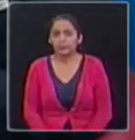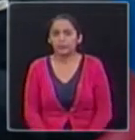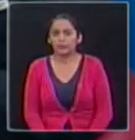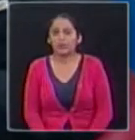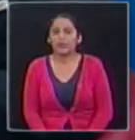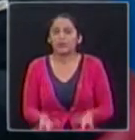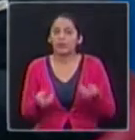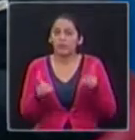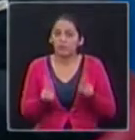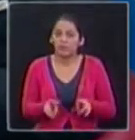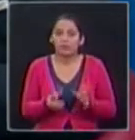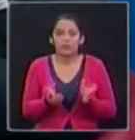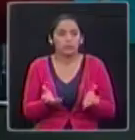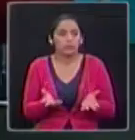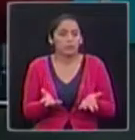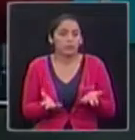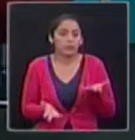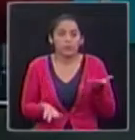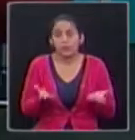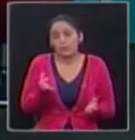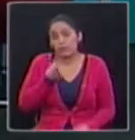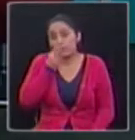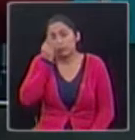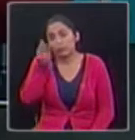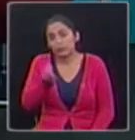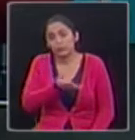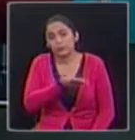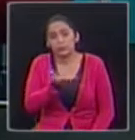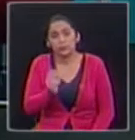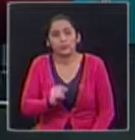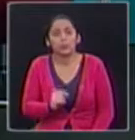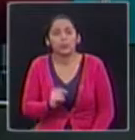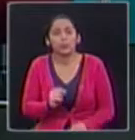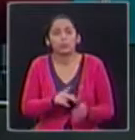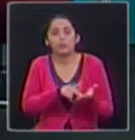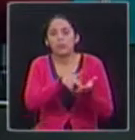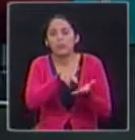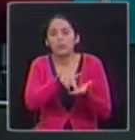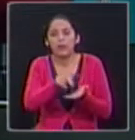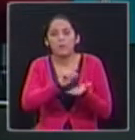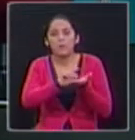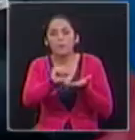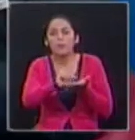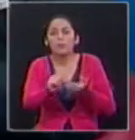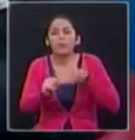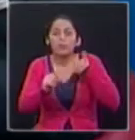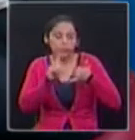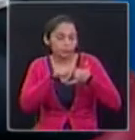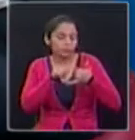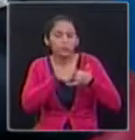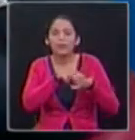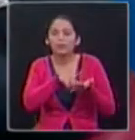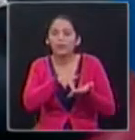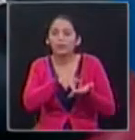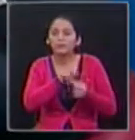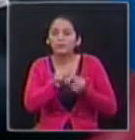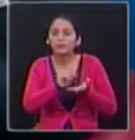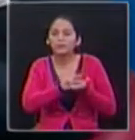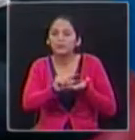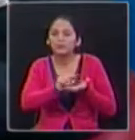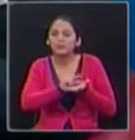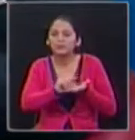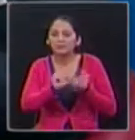por ejemplo. ¿Se podrá? Eso se da en Perú, ¿sí? Eso se da en Paraguay. Con el celular puede automáticamente con el